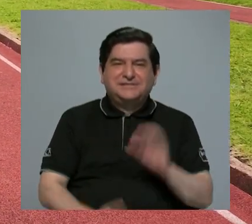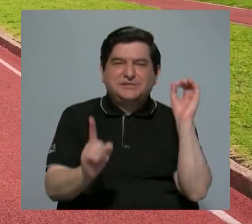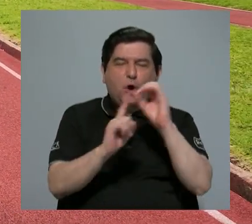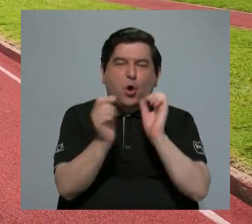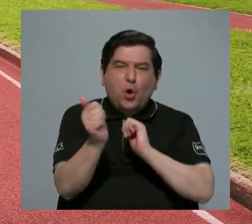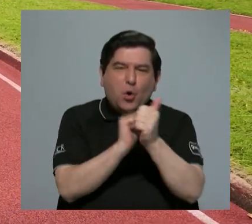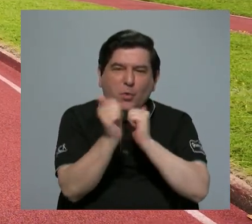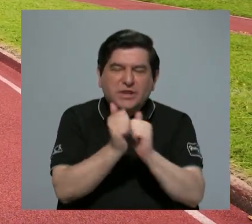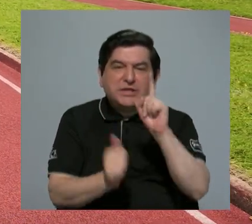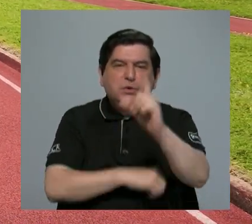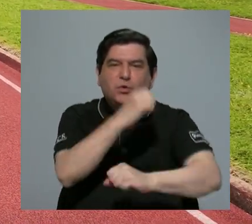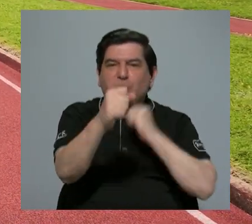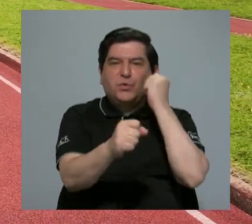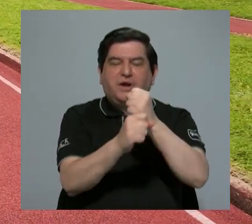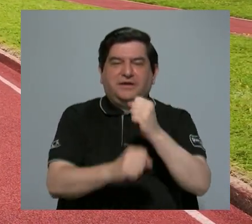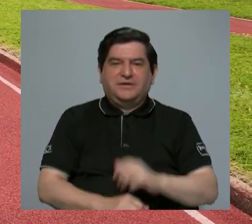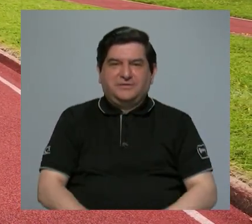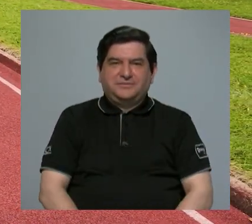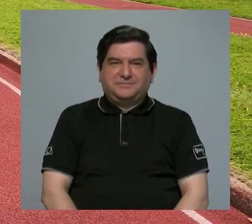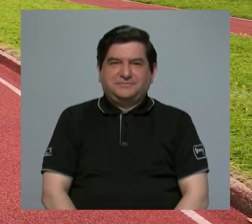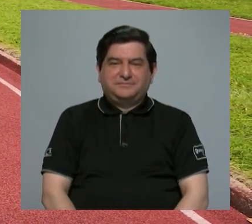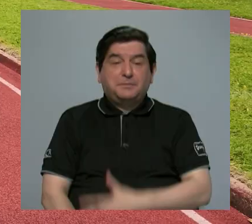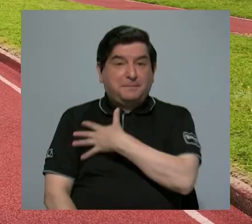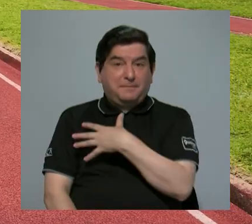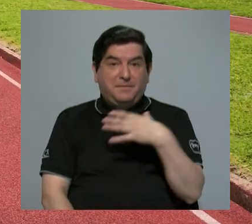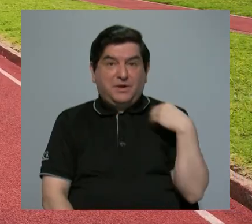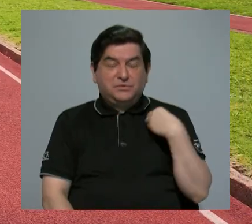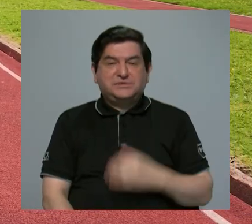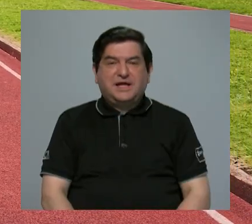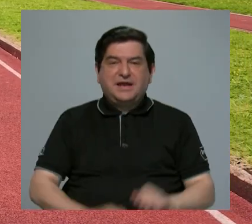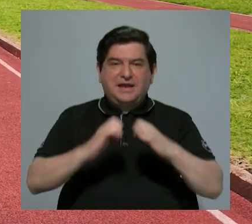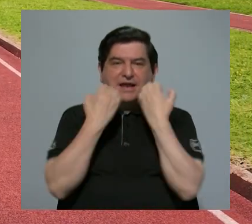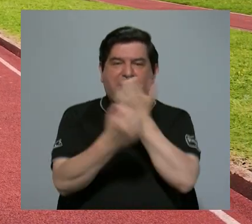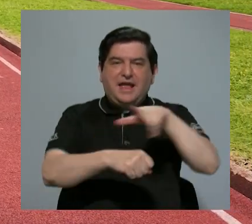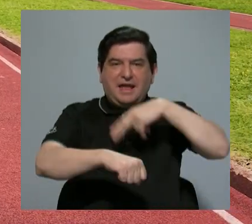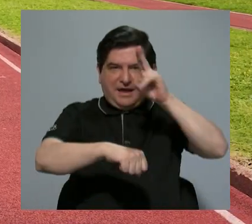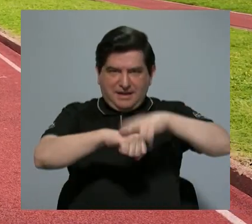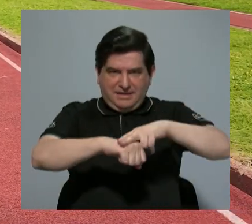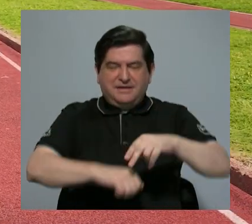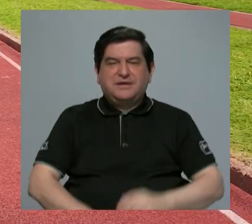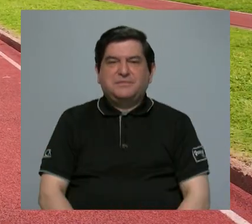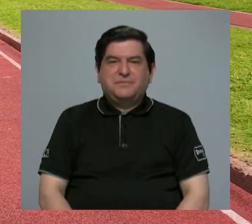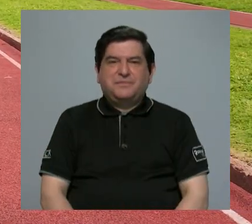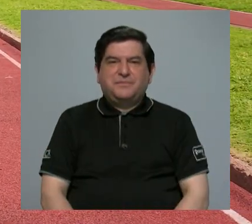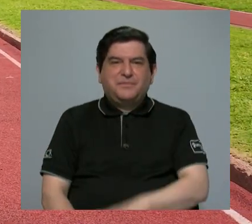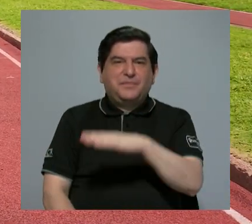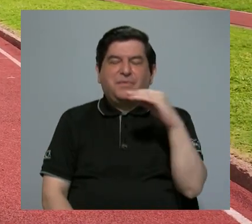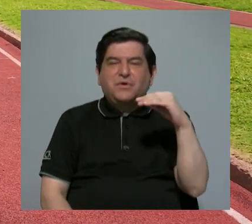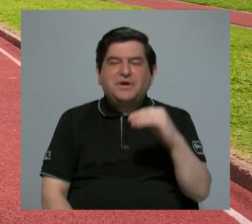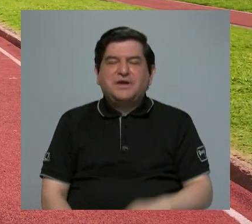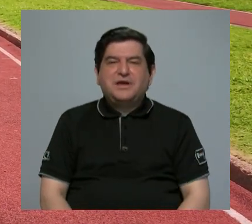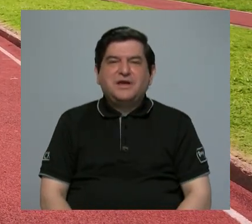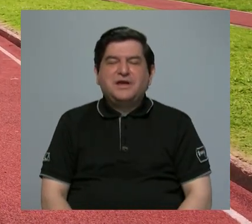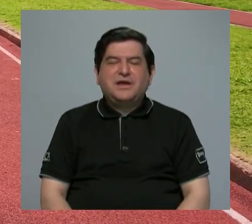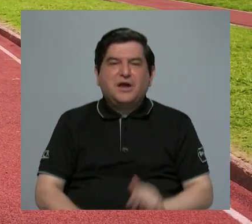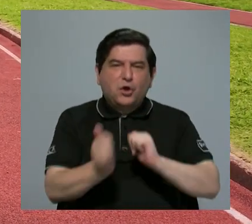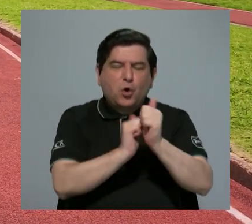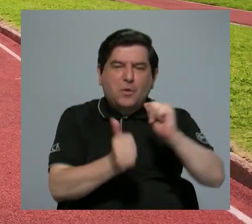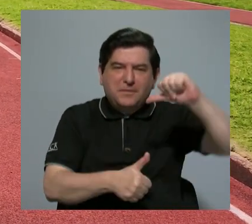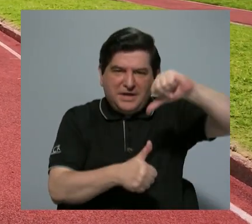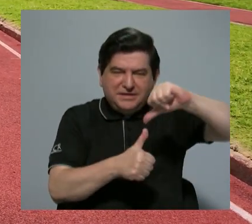¿Objetivo deportivo para dentro de un año? Me gustaría estar en la selección nacional. Me gustaría ir a un